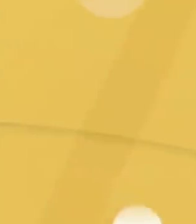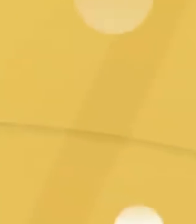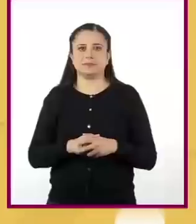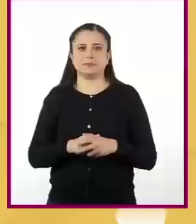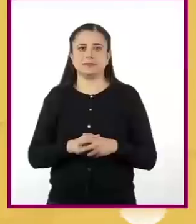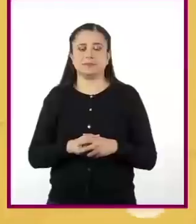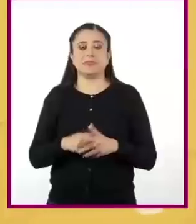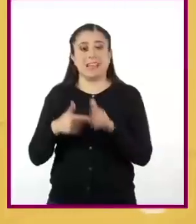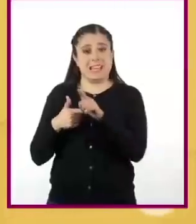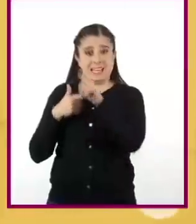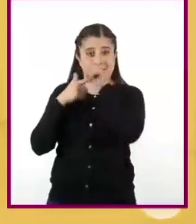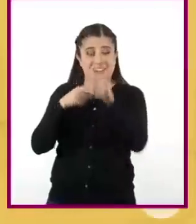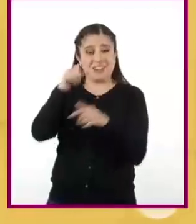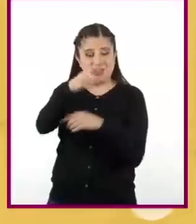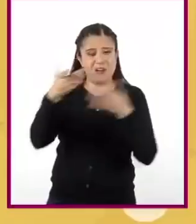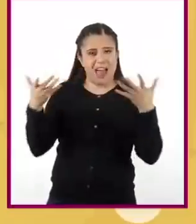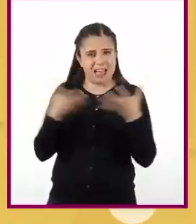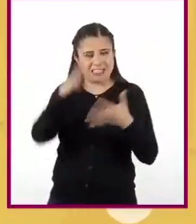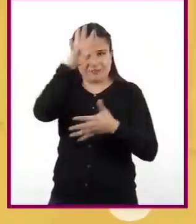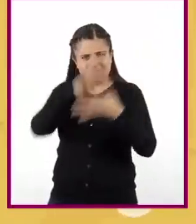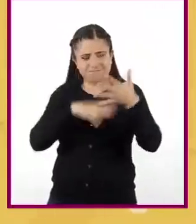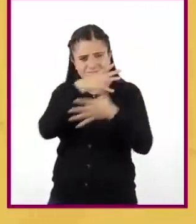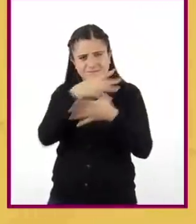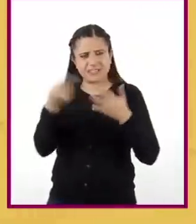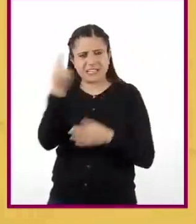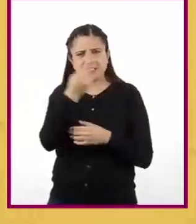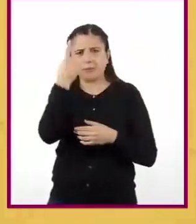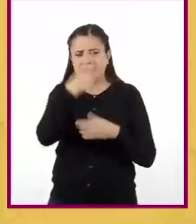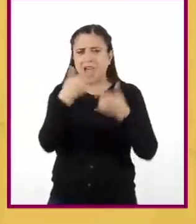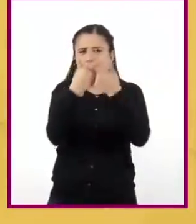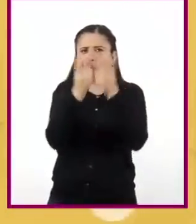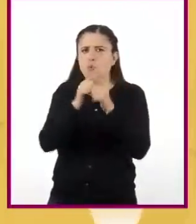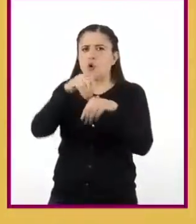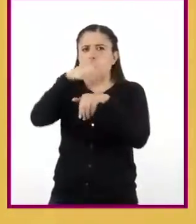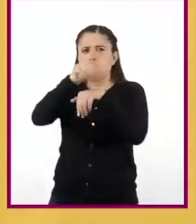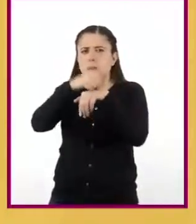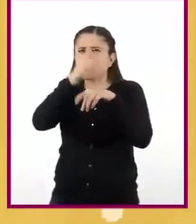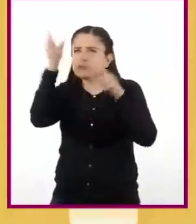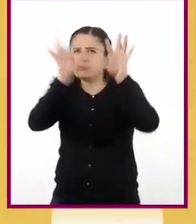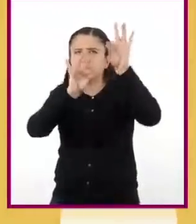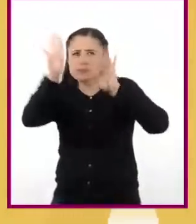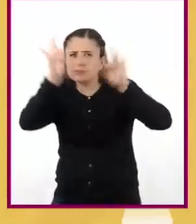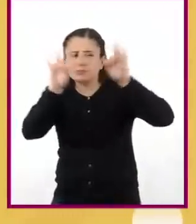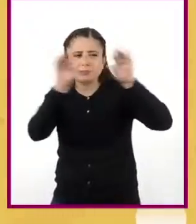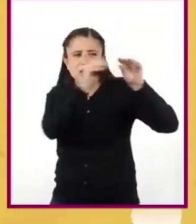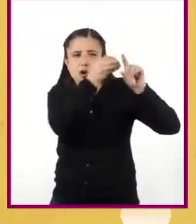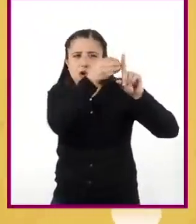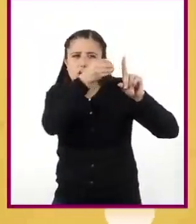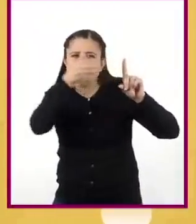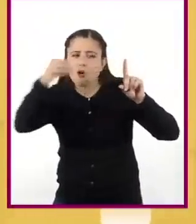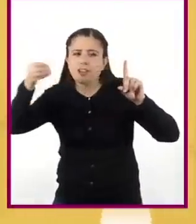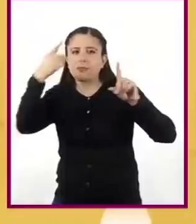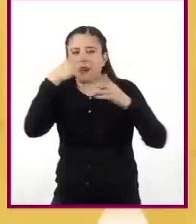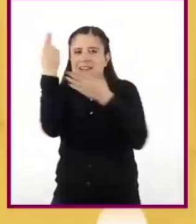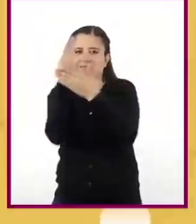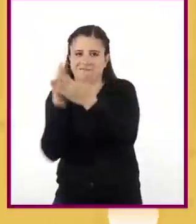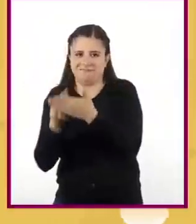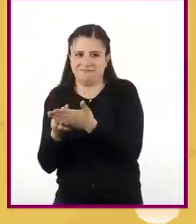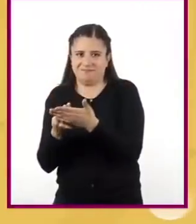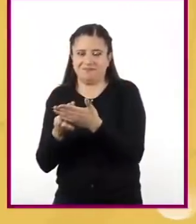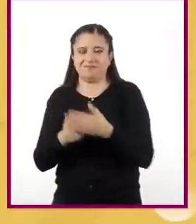A continuación, realicen la tabla necesaria para agrupar los datos y tracen su representación gráfica en una hoja.